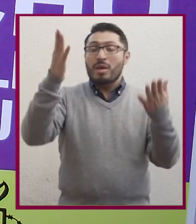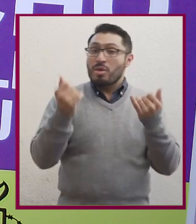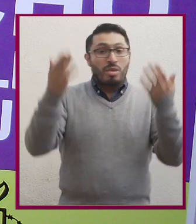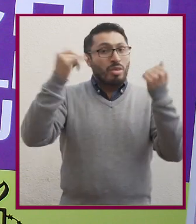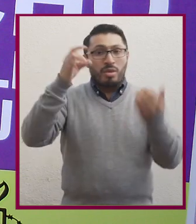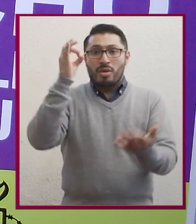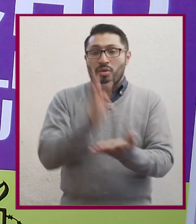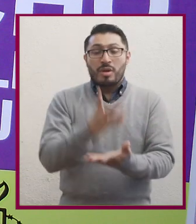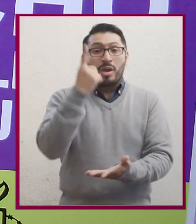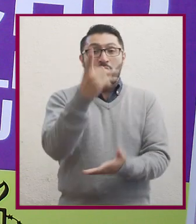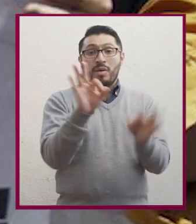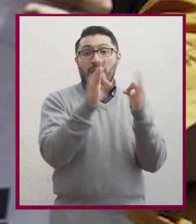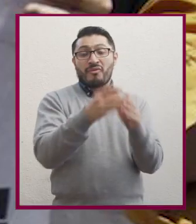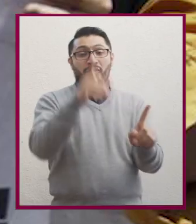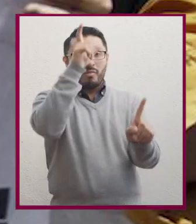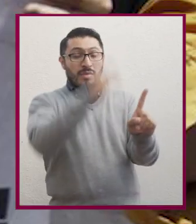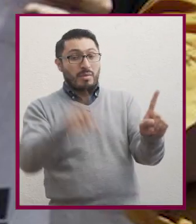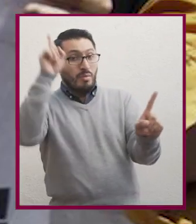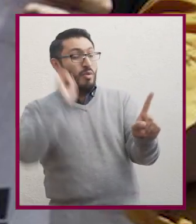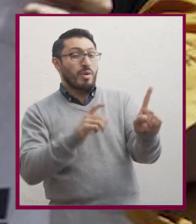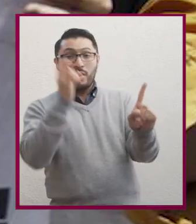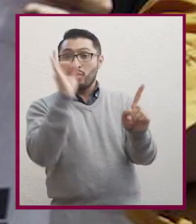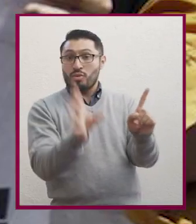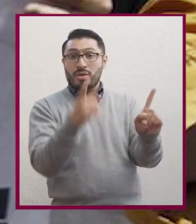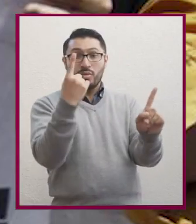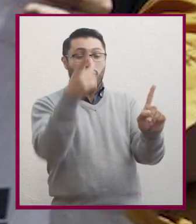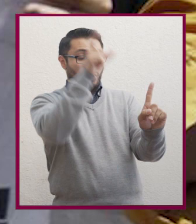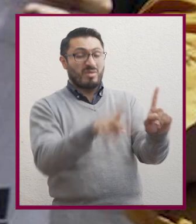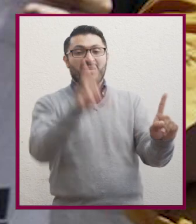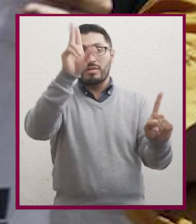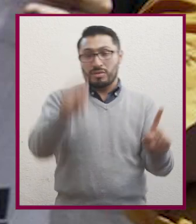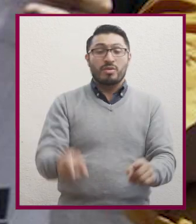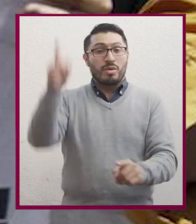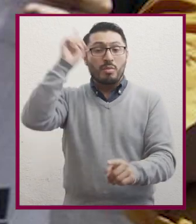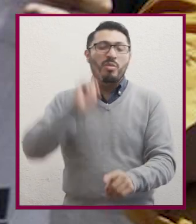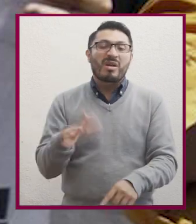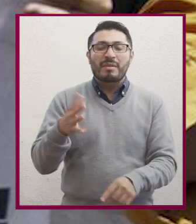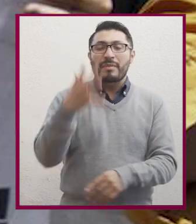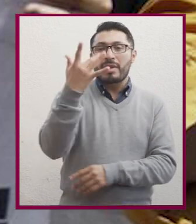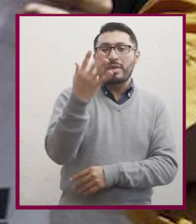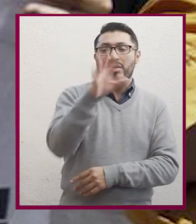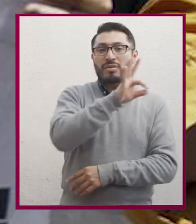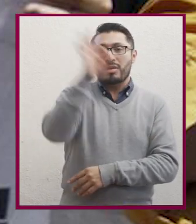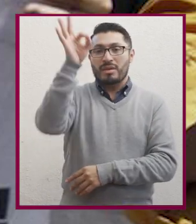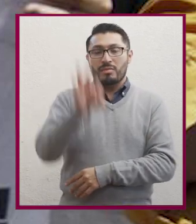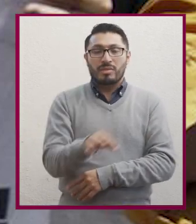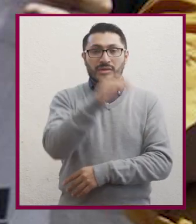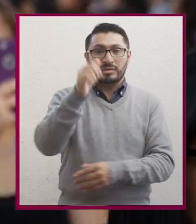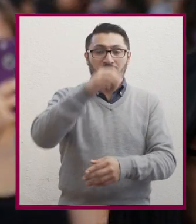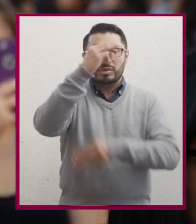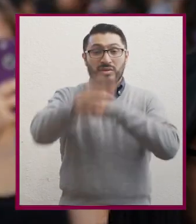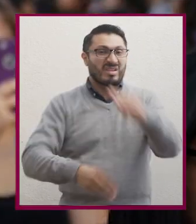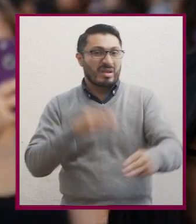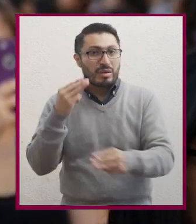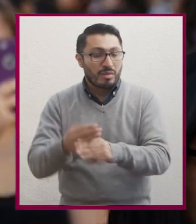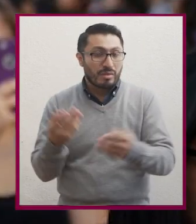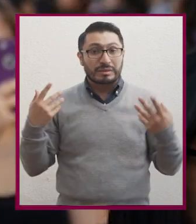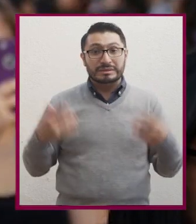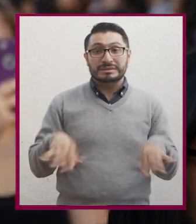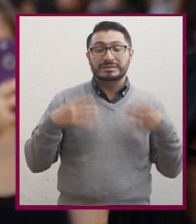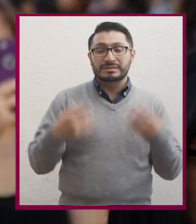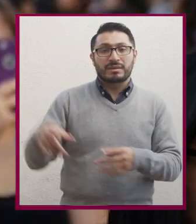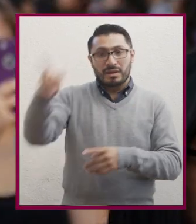un solo modelo de mujer. Las mujeres constituyen aproximadamente el 50% de la población mundial y en ellas